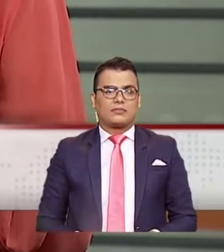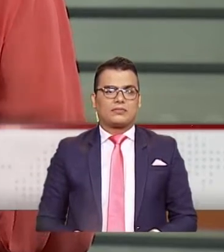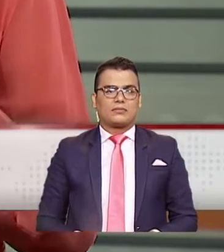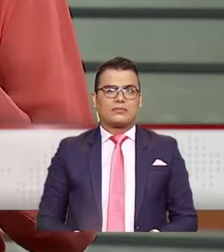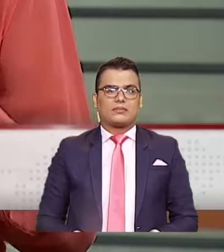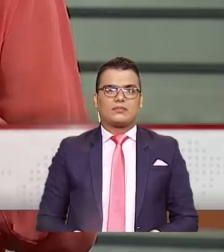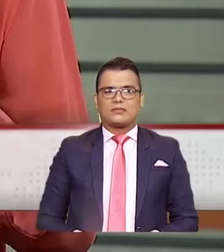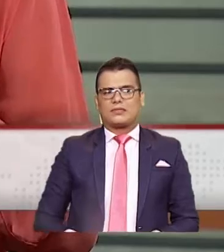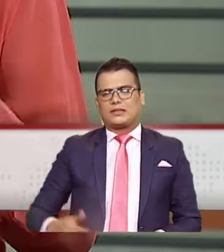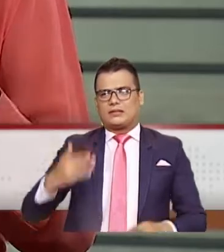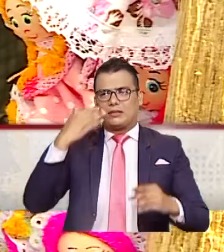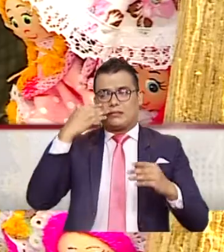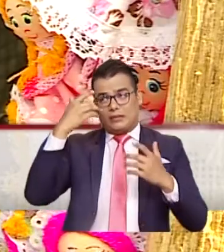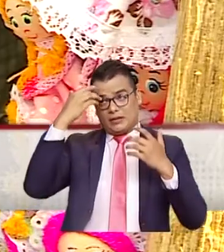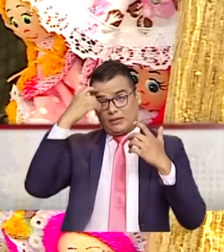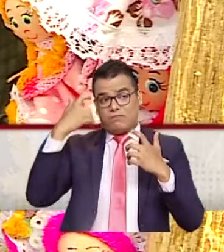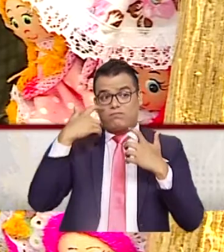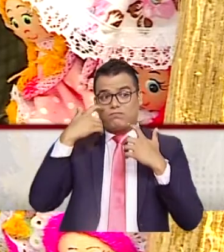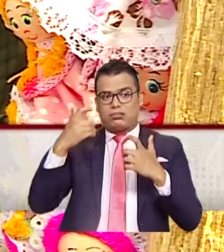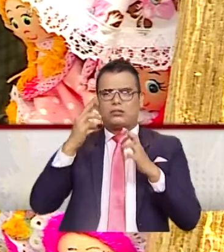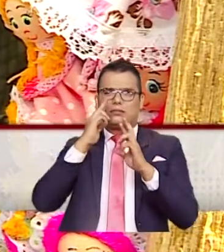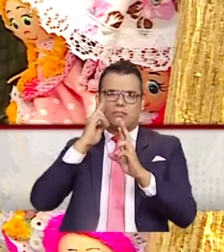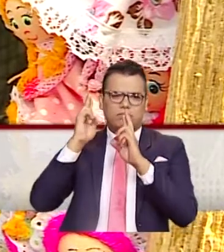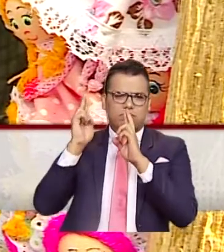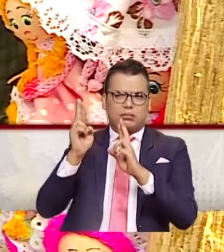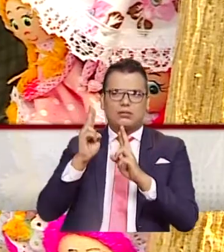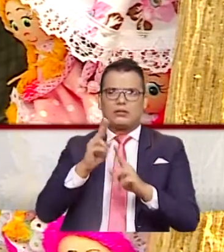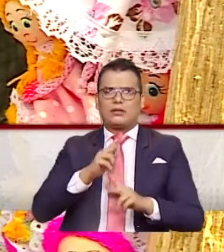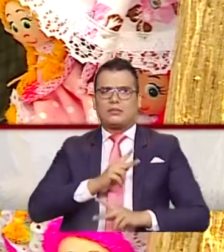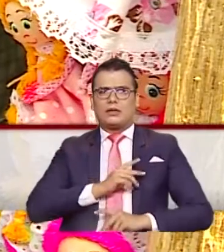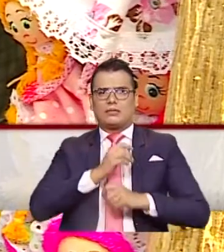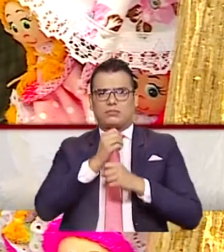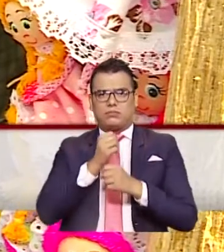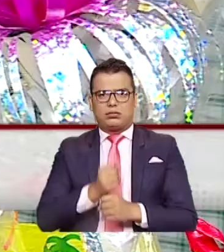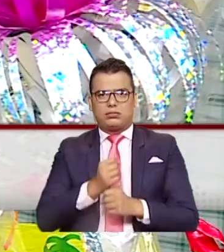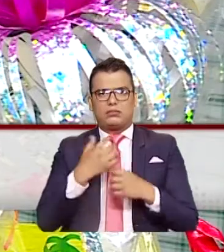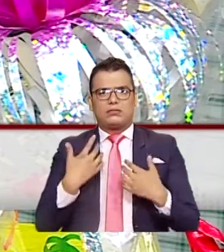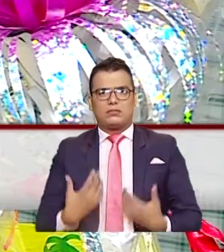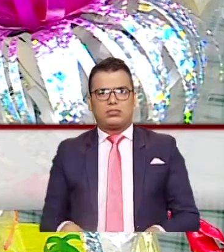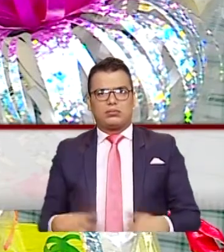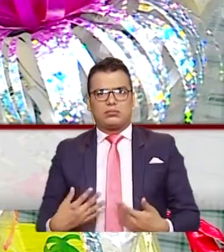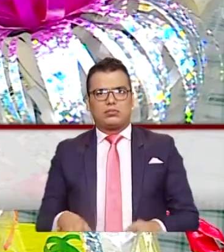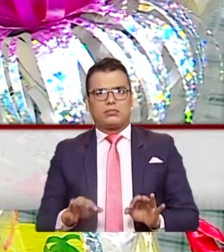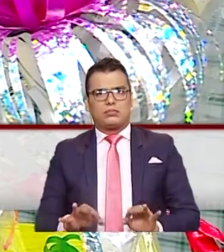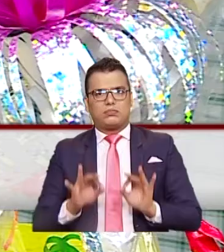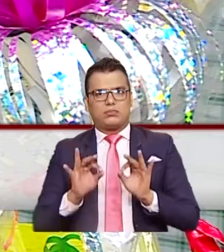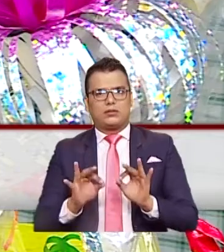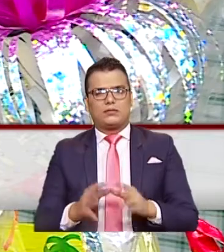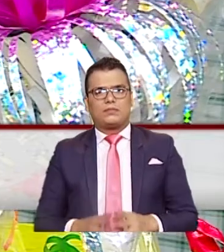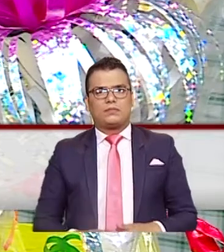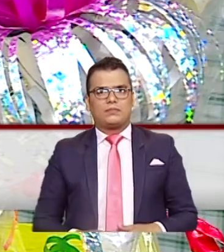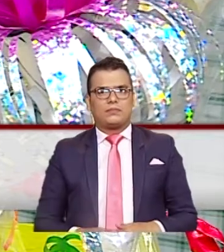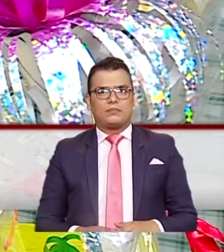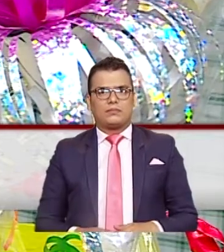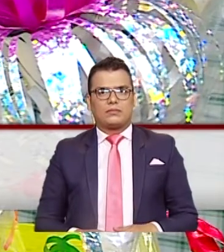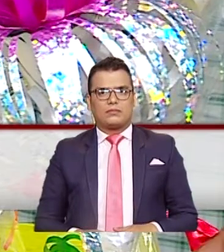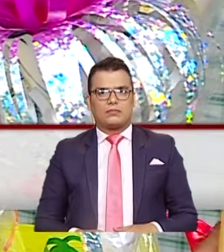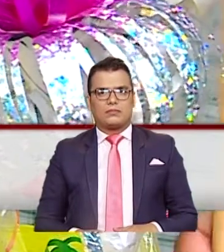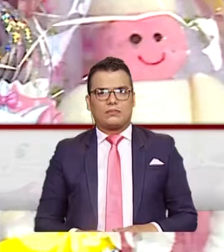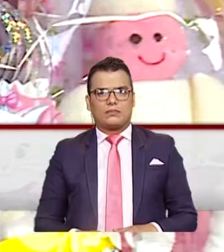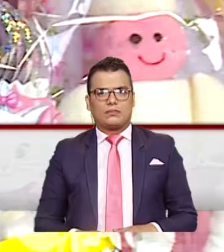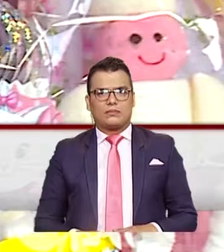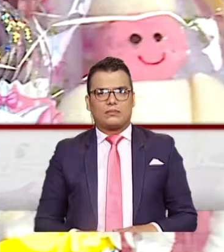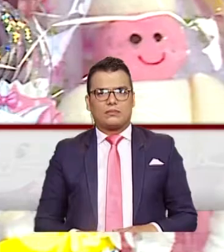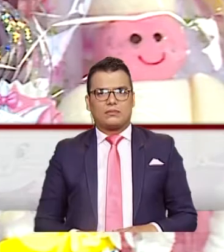reconocida a nivel nacional como patrimonio cultural de los caleños es una tradición entre padrinos y ahijados y esta